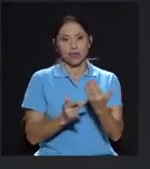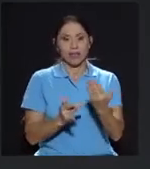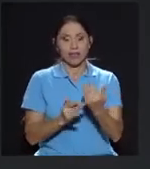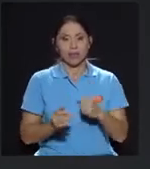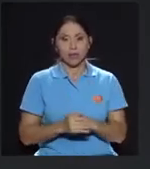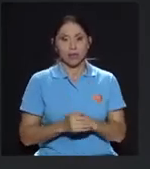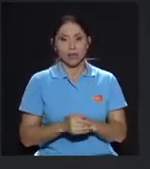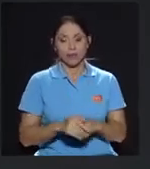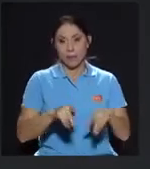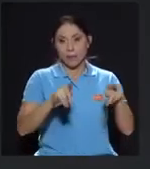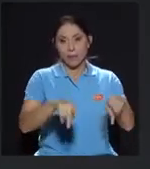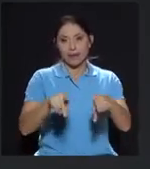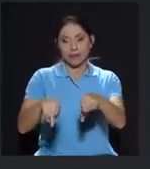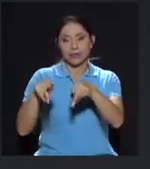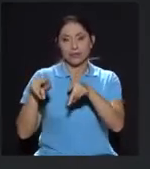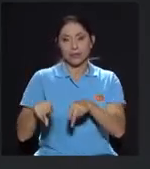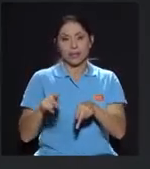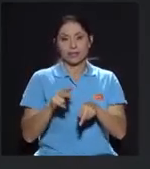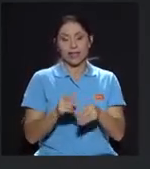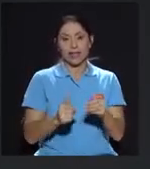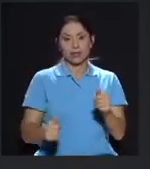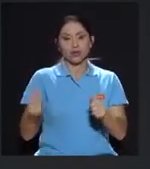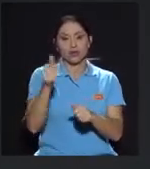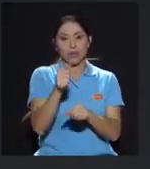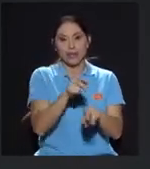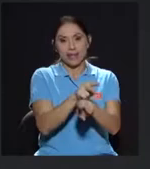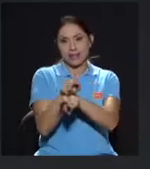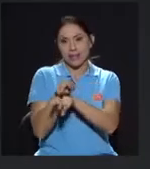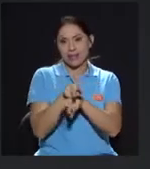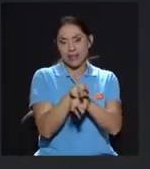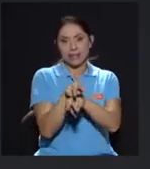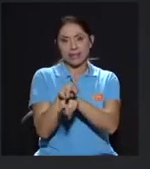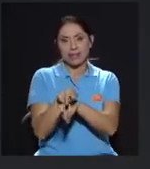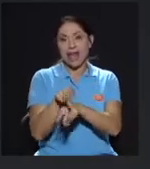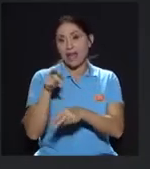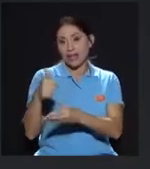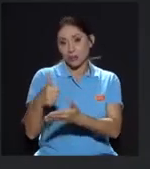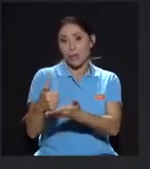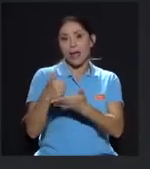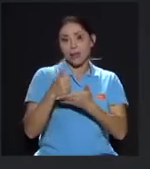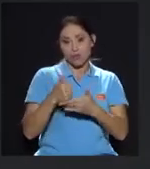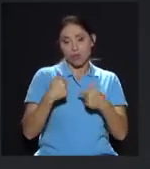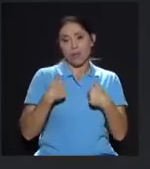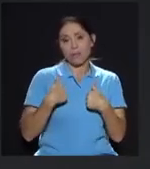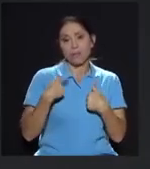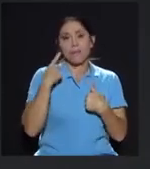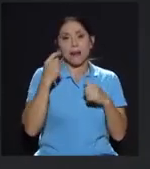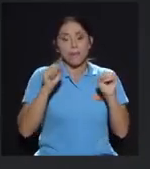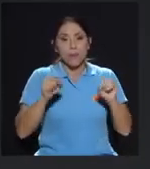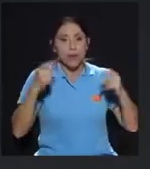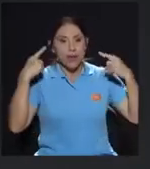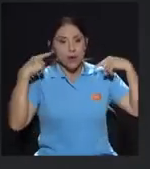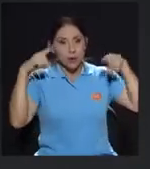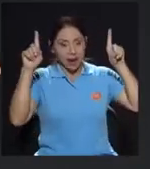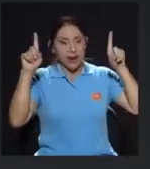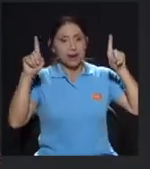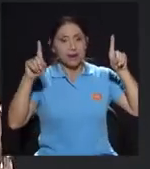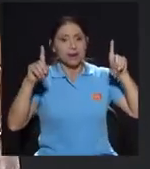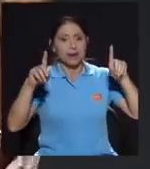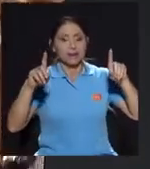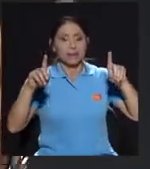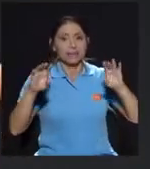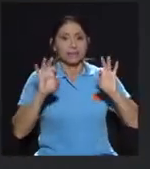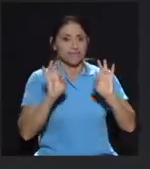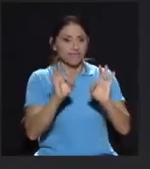tiene la superintendencia eso definitivamente me ayuda en mi gestión para poder lograr llevar a